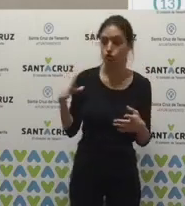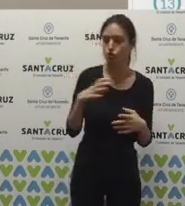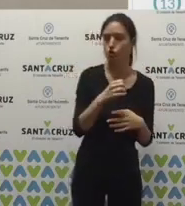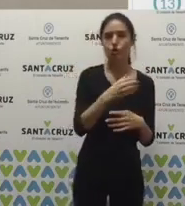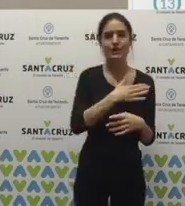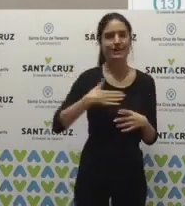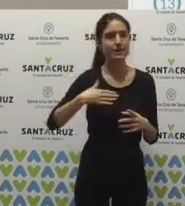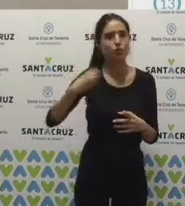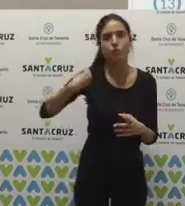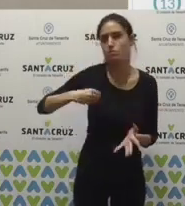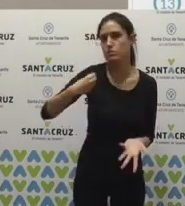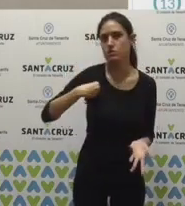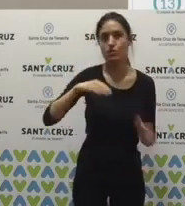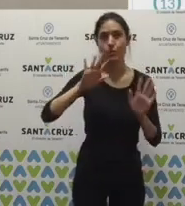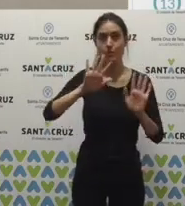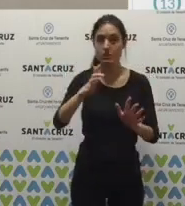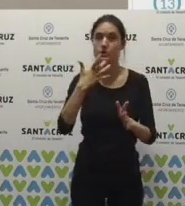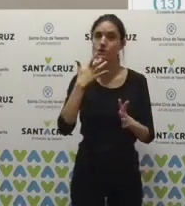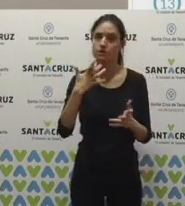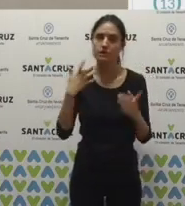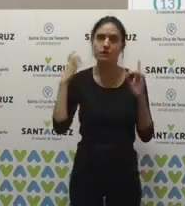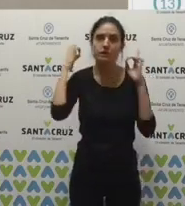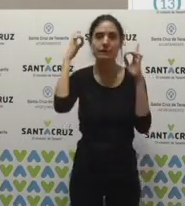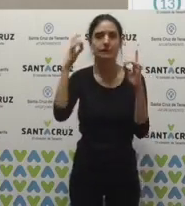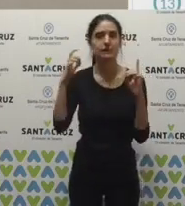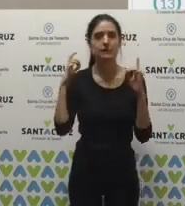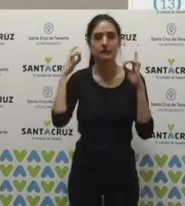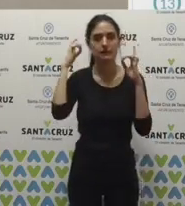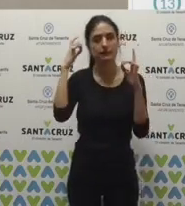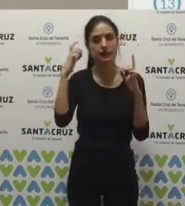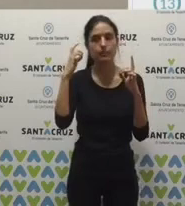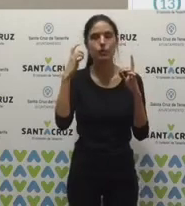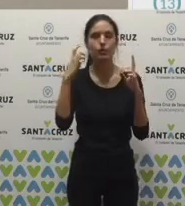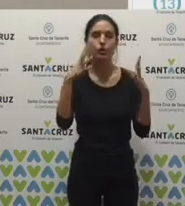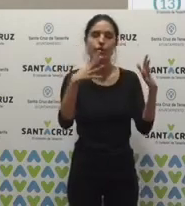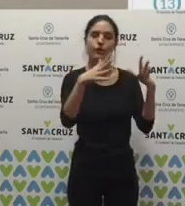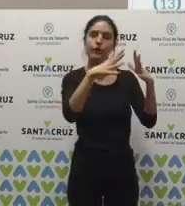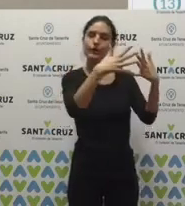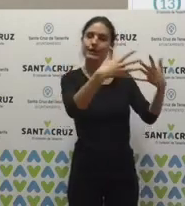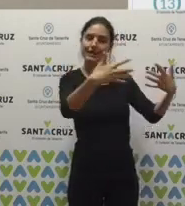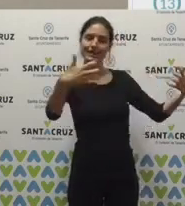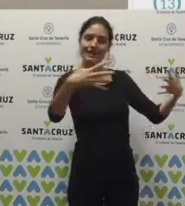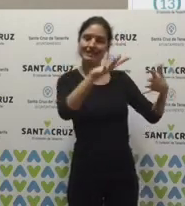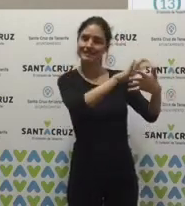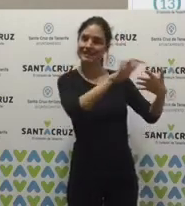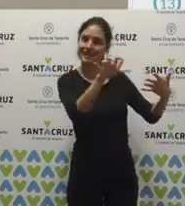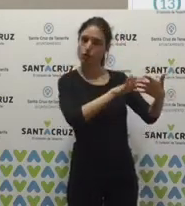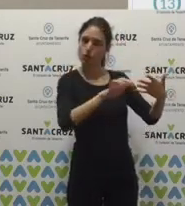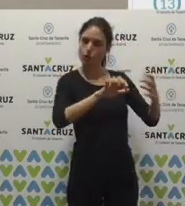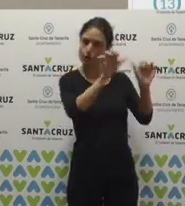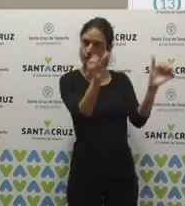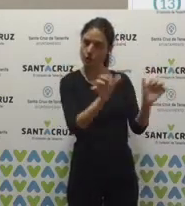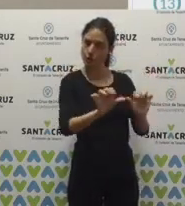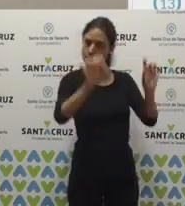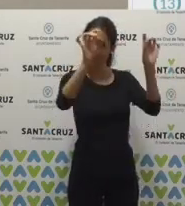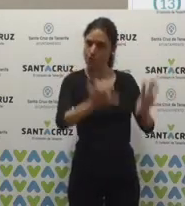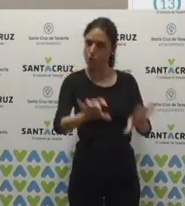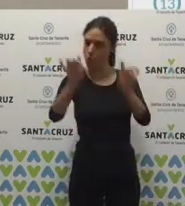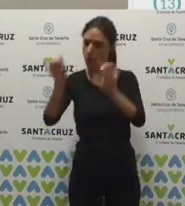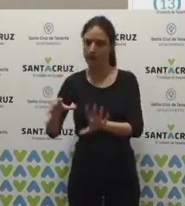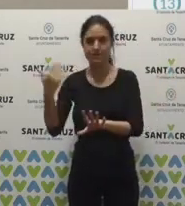pero además si procuramos enunciado de la misma manera yo creo que así no hay no hay discrepancia